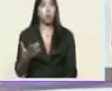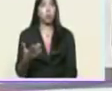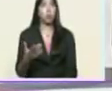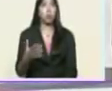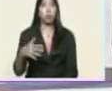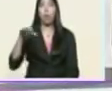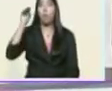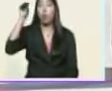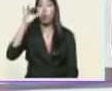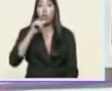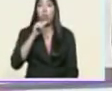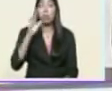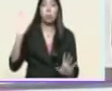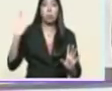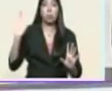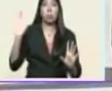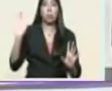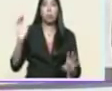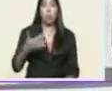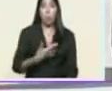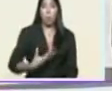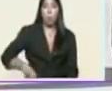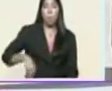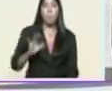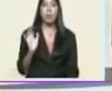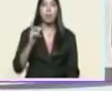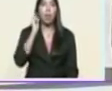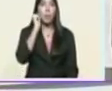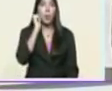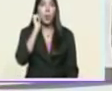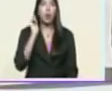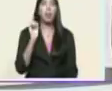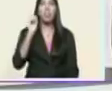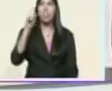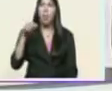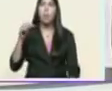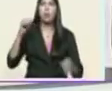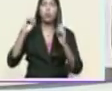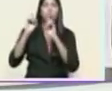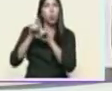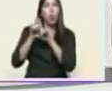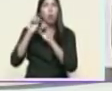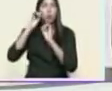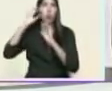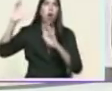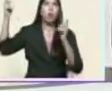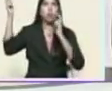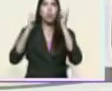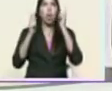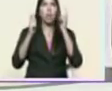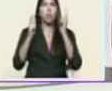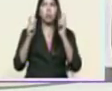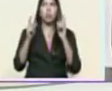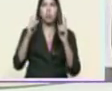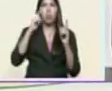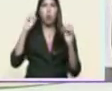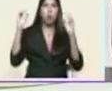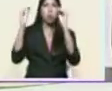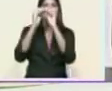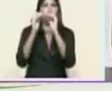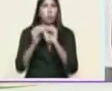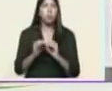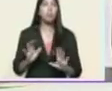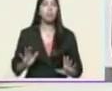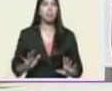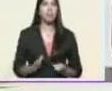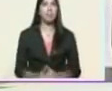mujer. Ese es el sueño de nuestro comandante Chávez, es el sueño compartido que tenemos con nuestro